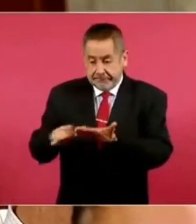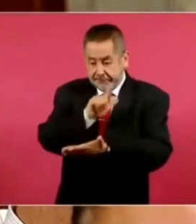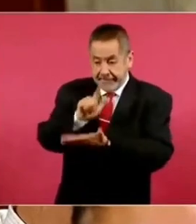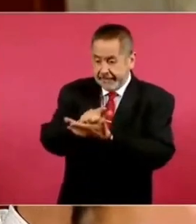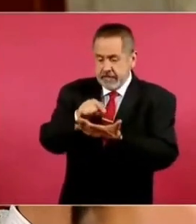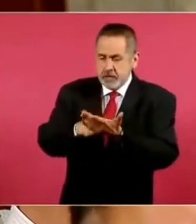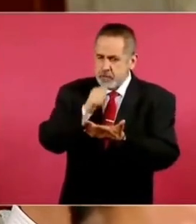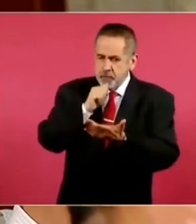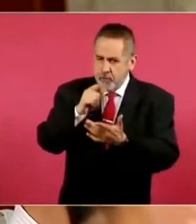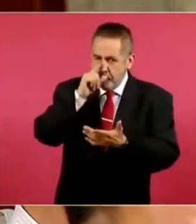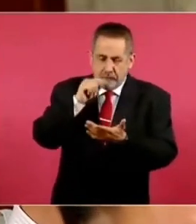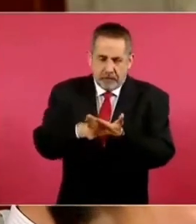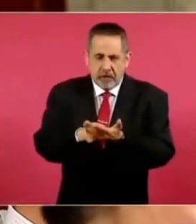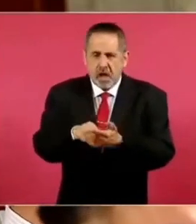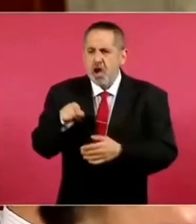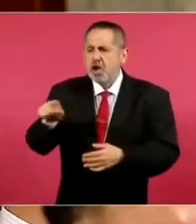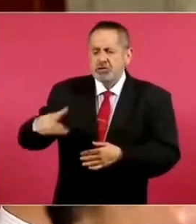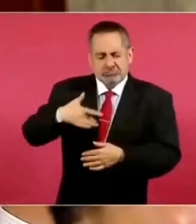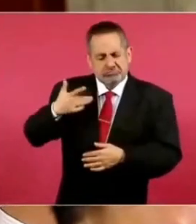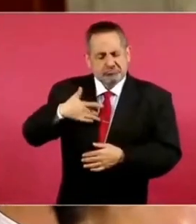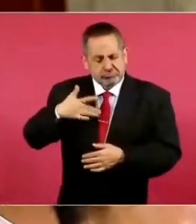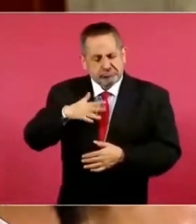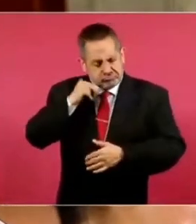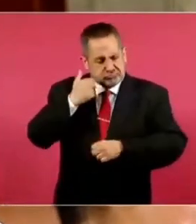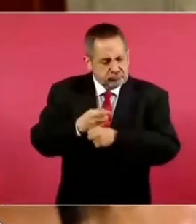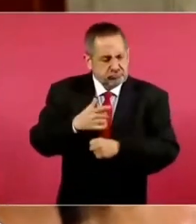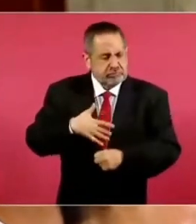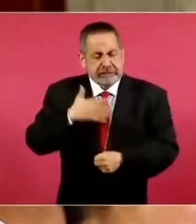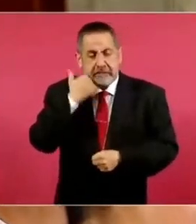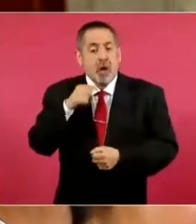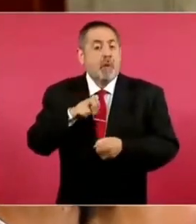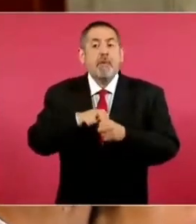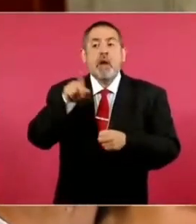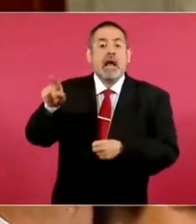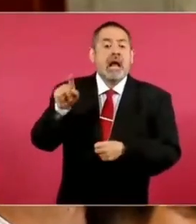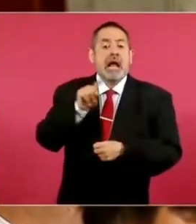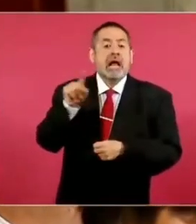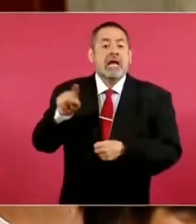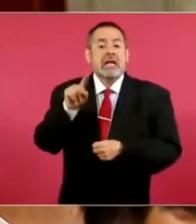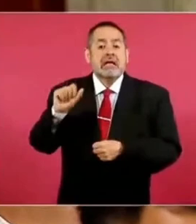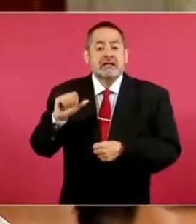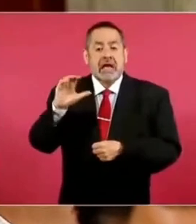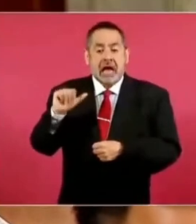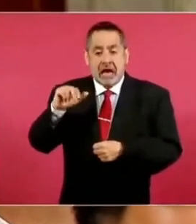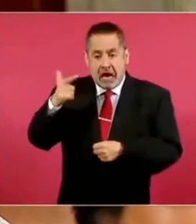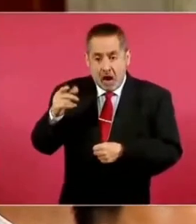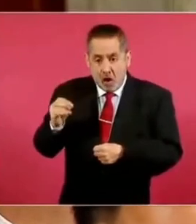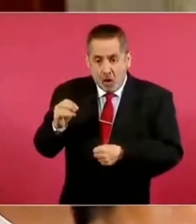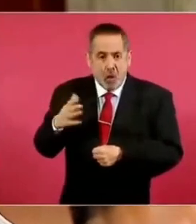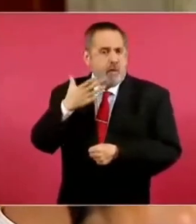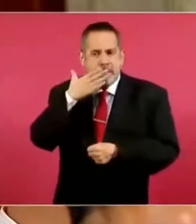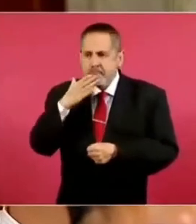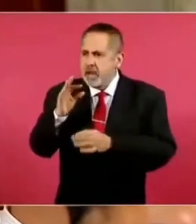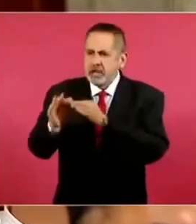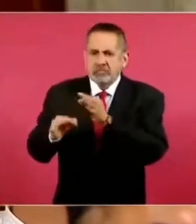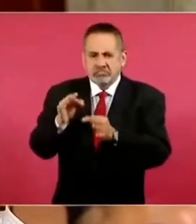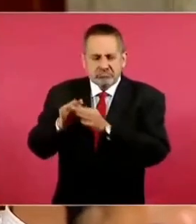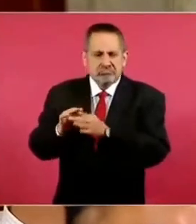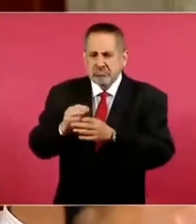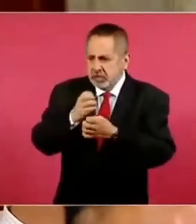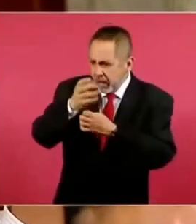sentido Pero sin cambio voluntad política en zacango está prevaleciendo el espíritu de un santuario con sus valores